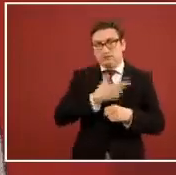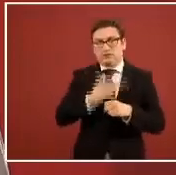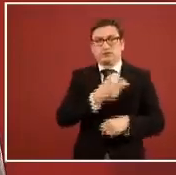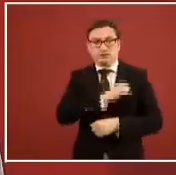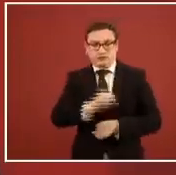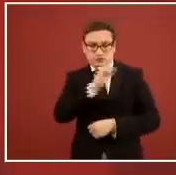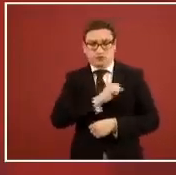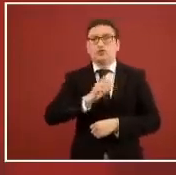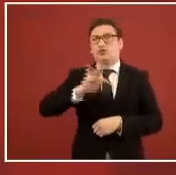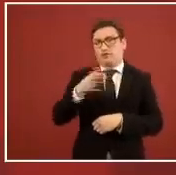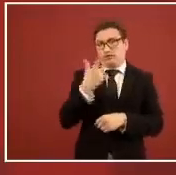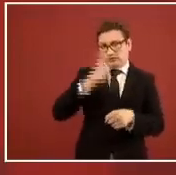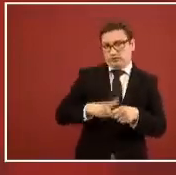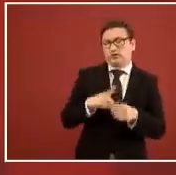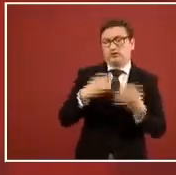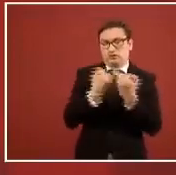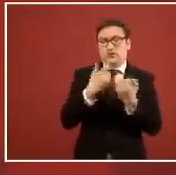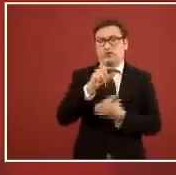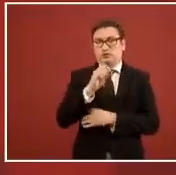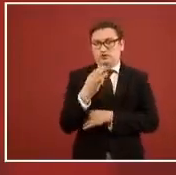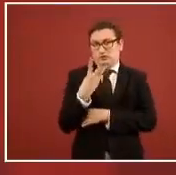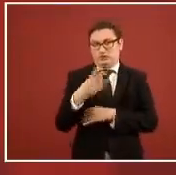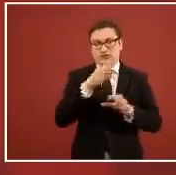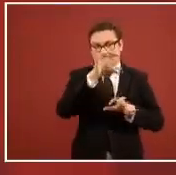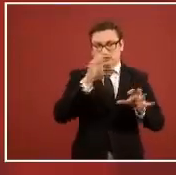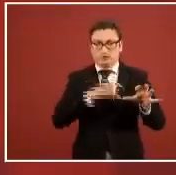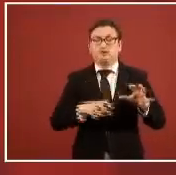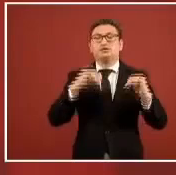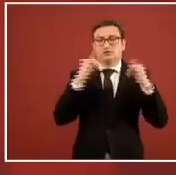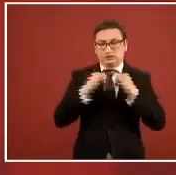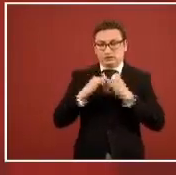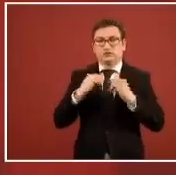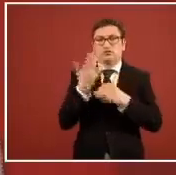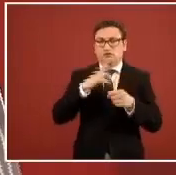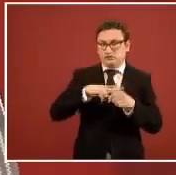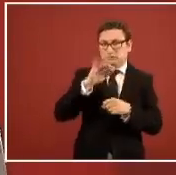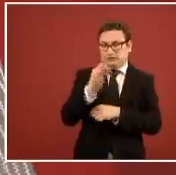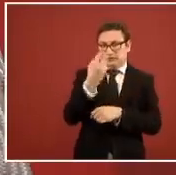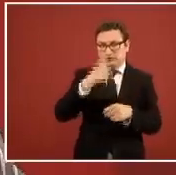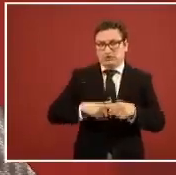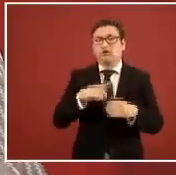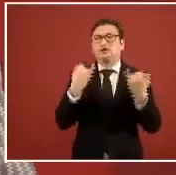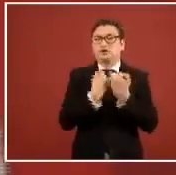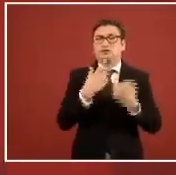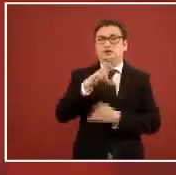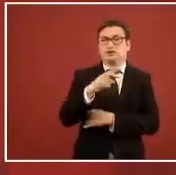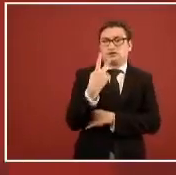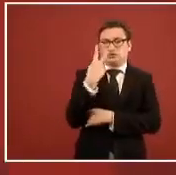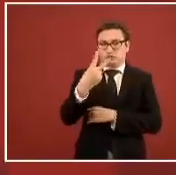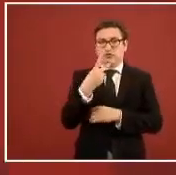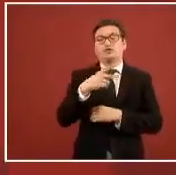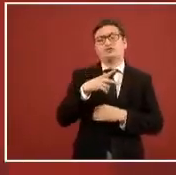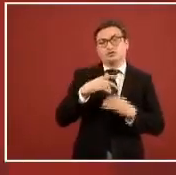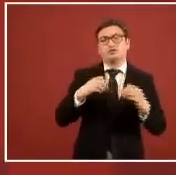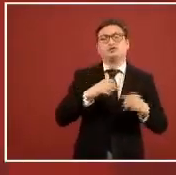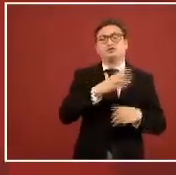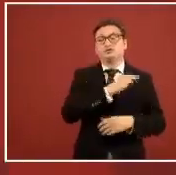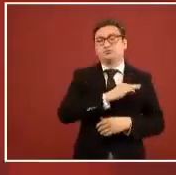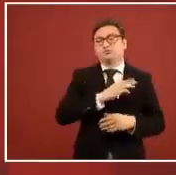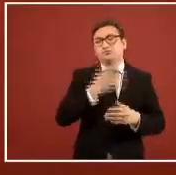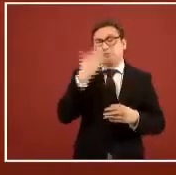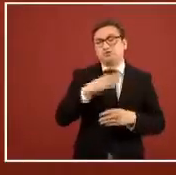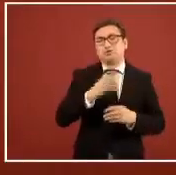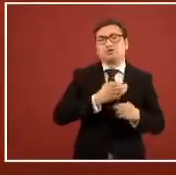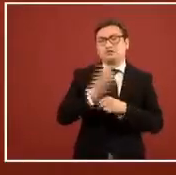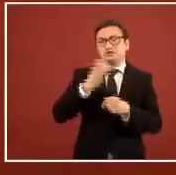Salud Federal, que tiene los 23 institutos y hospitales federales, y los 32 sistemas estatales de salud,